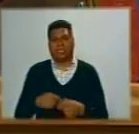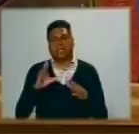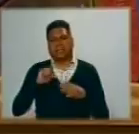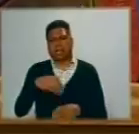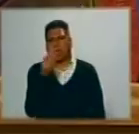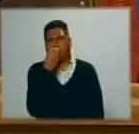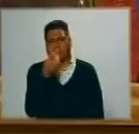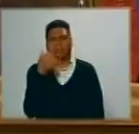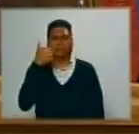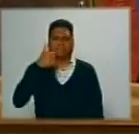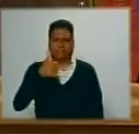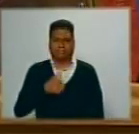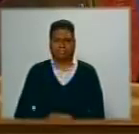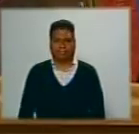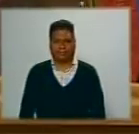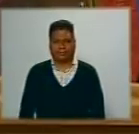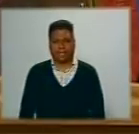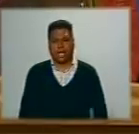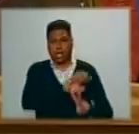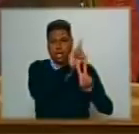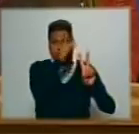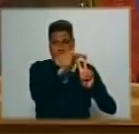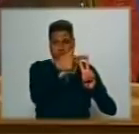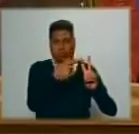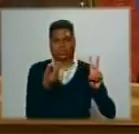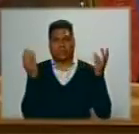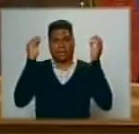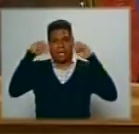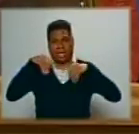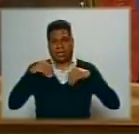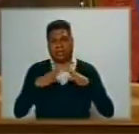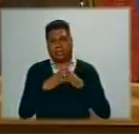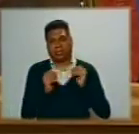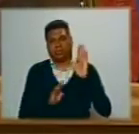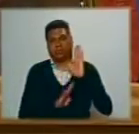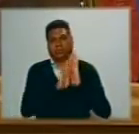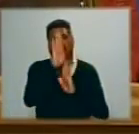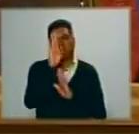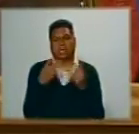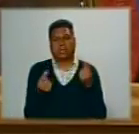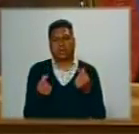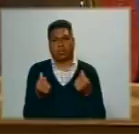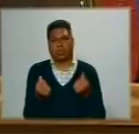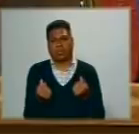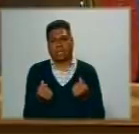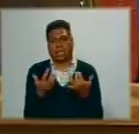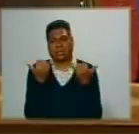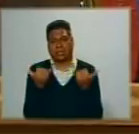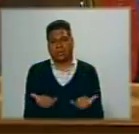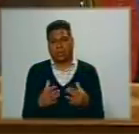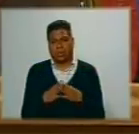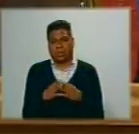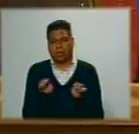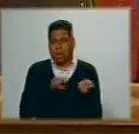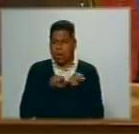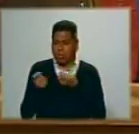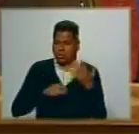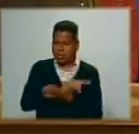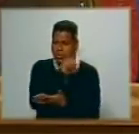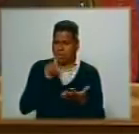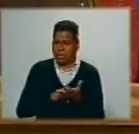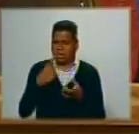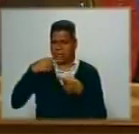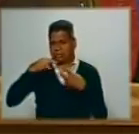alimentaria. 2. Coayudar al desarrollo armónico, justo, equitativo y estable de la economía mediante la regulación de las